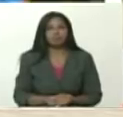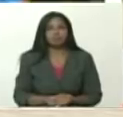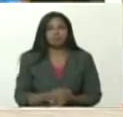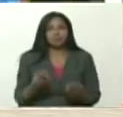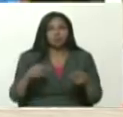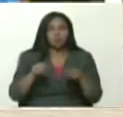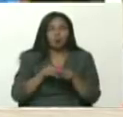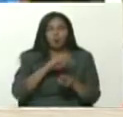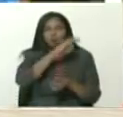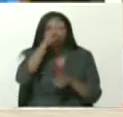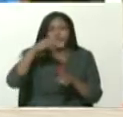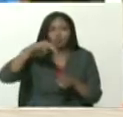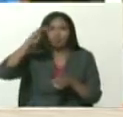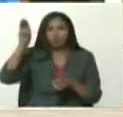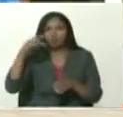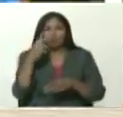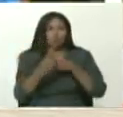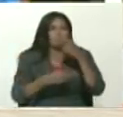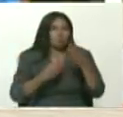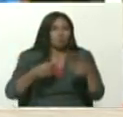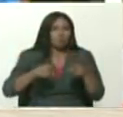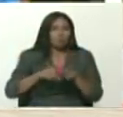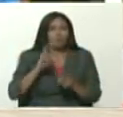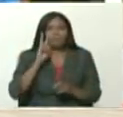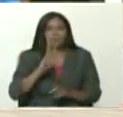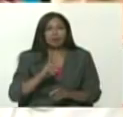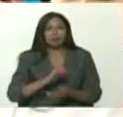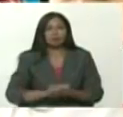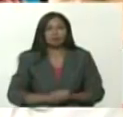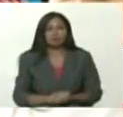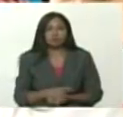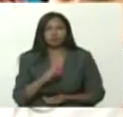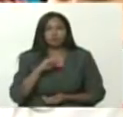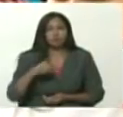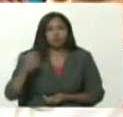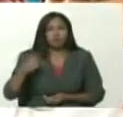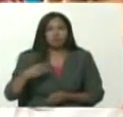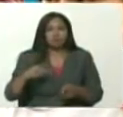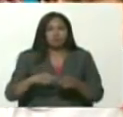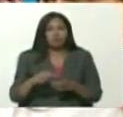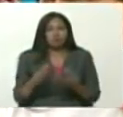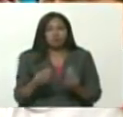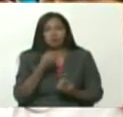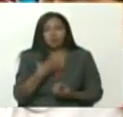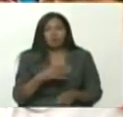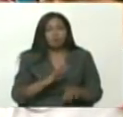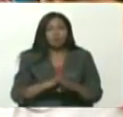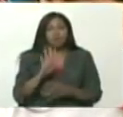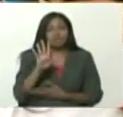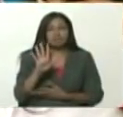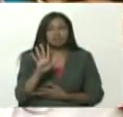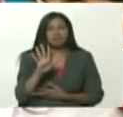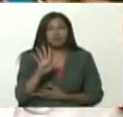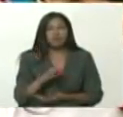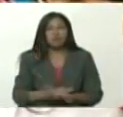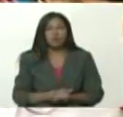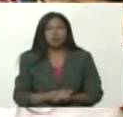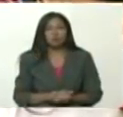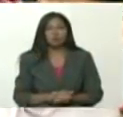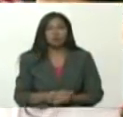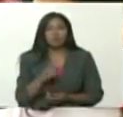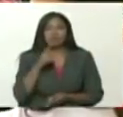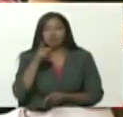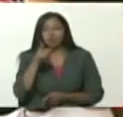museo. De hecho, presidente, nosotros tenemos una anécdota muy buena, porque el 5, estos muchachos